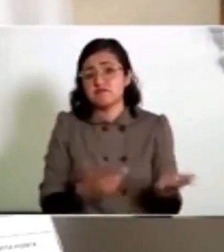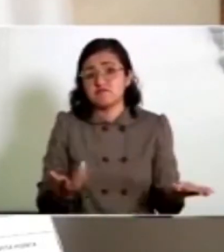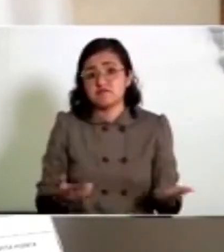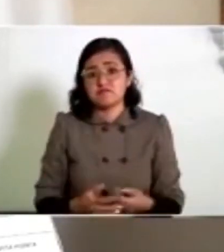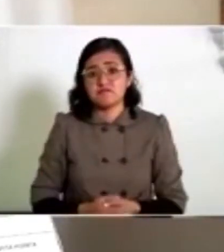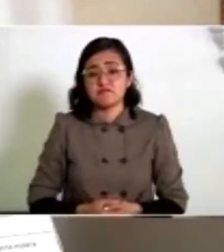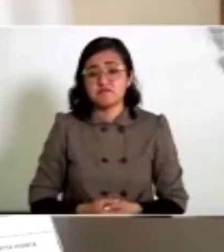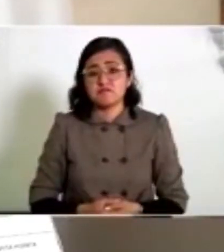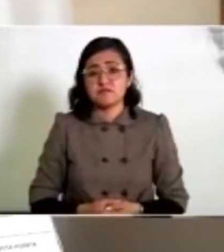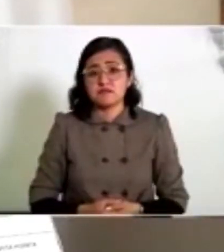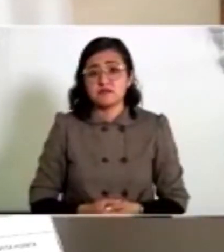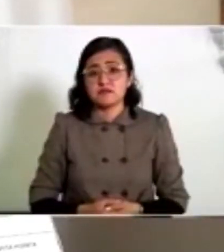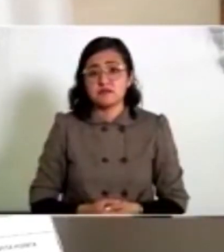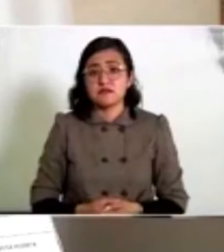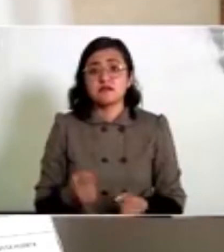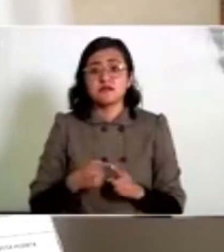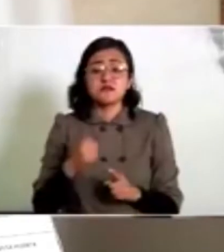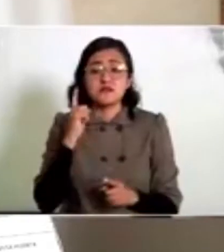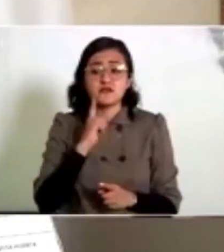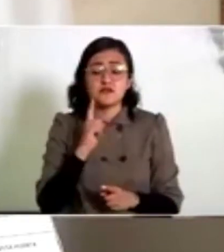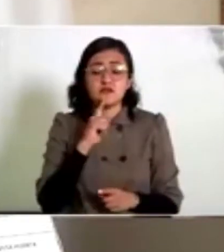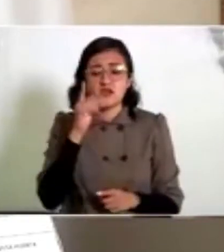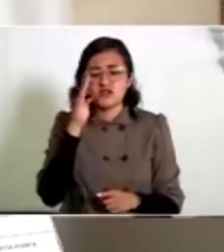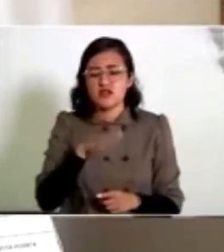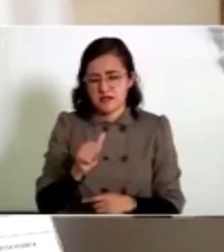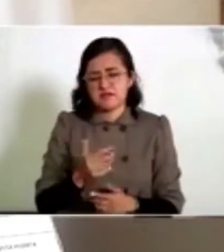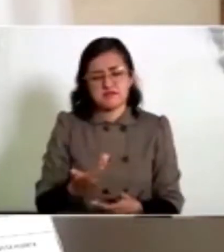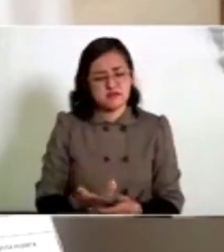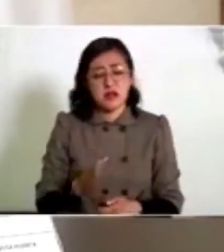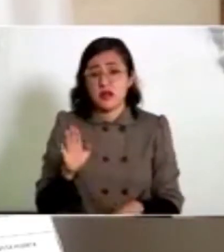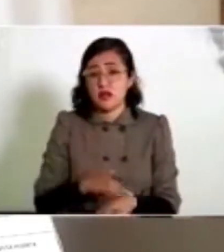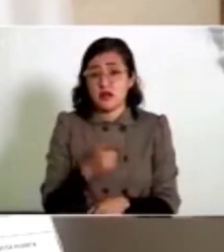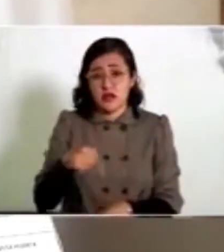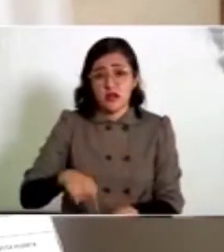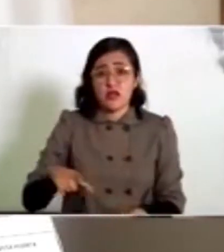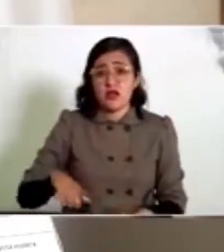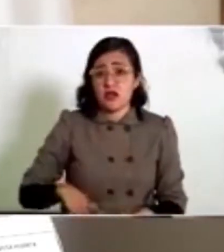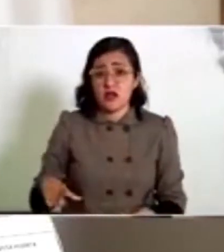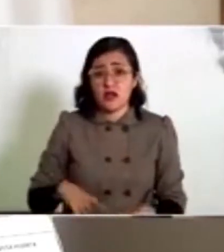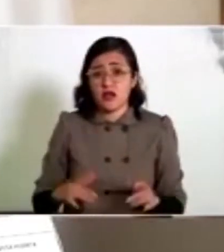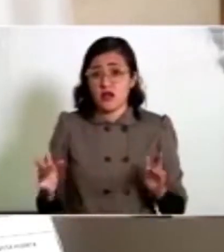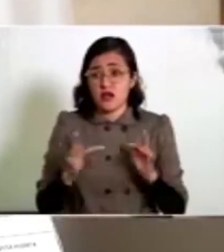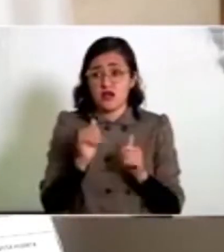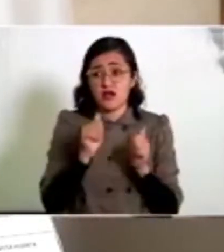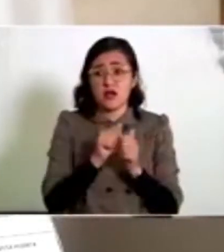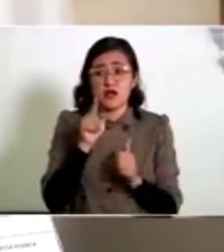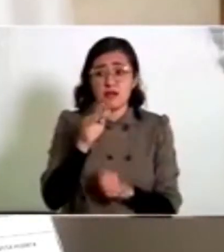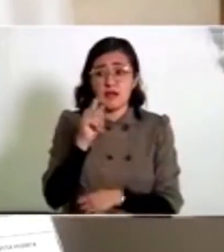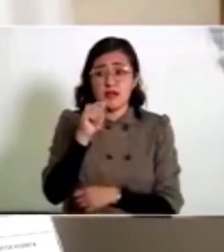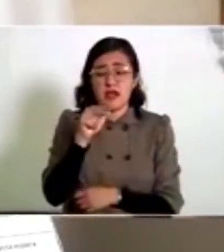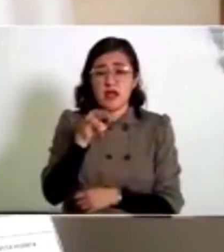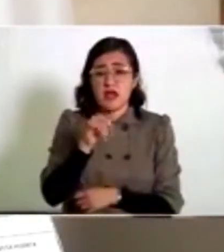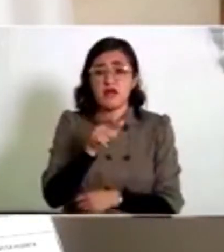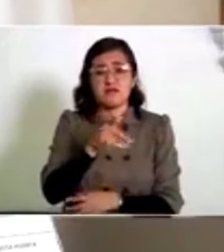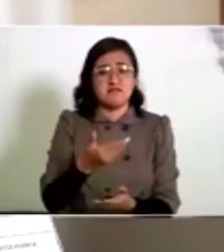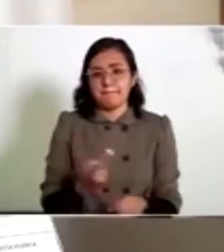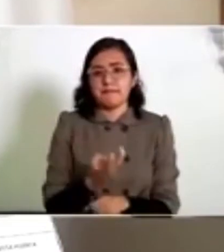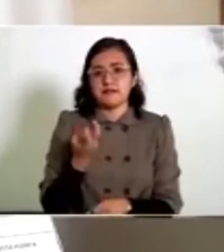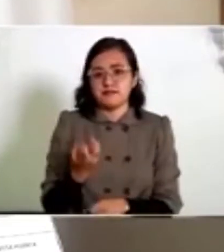rápida que le hicieron a la señora gloria porque este gobierno con ventana ya tiene sus antecedentes